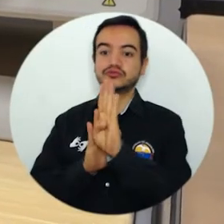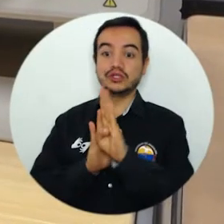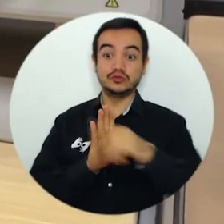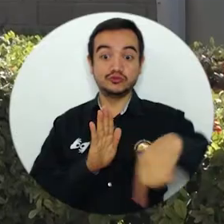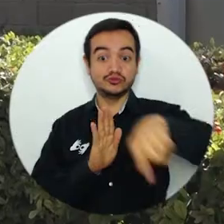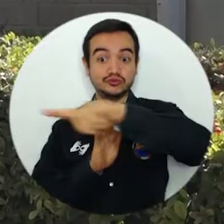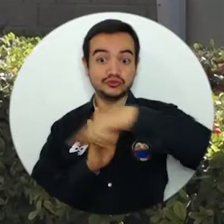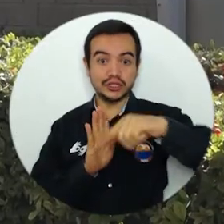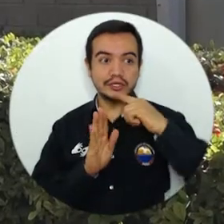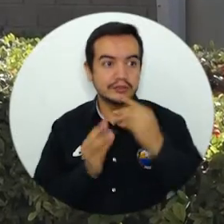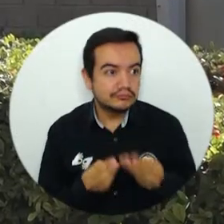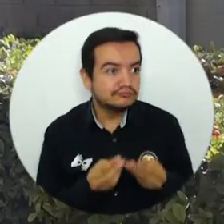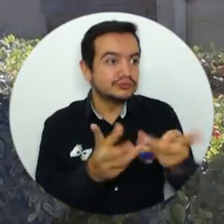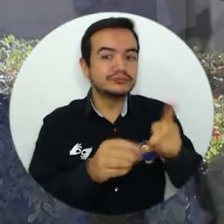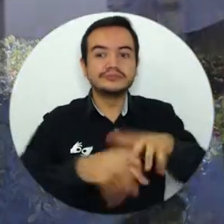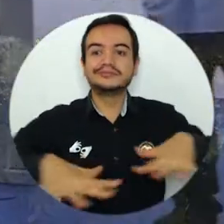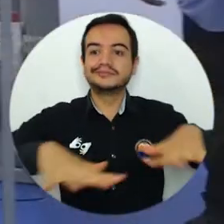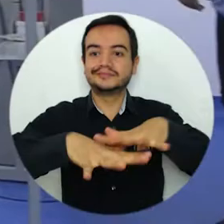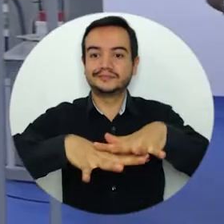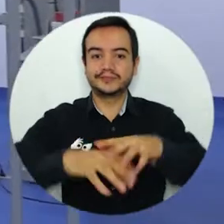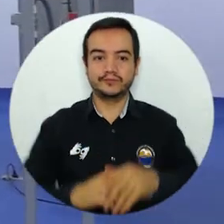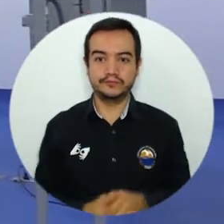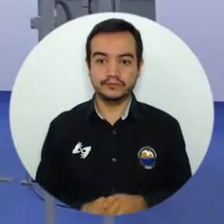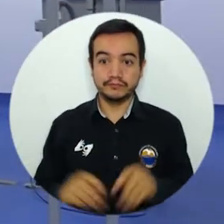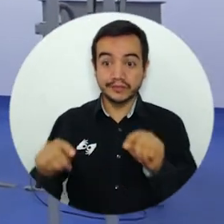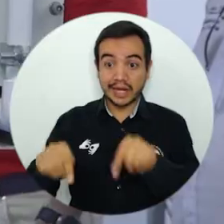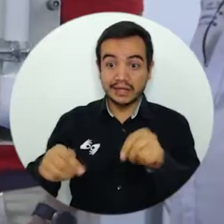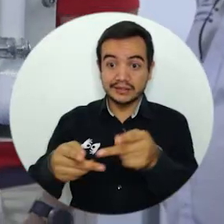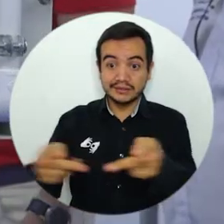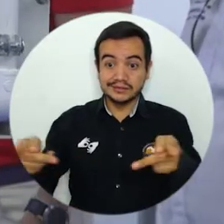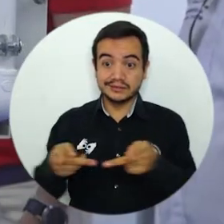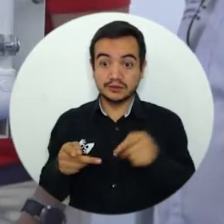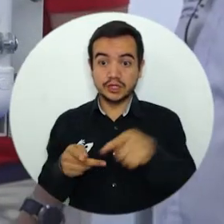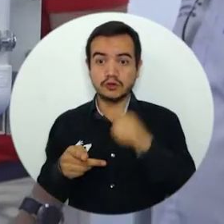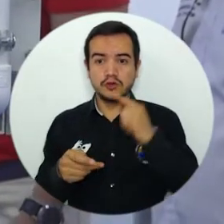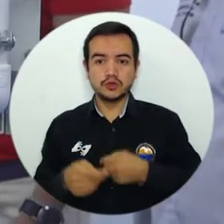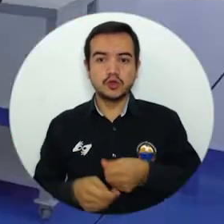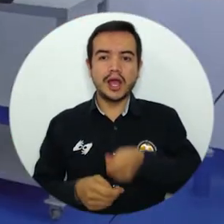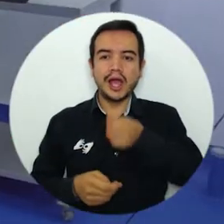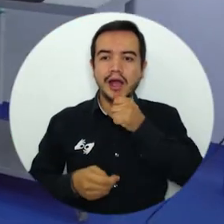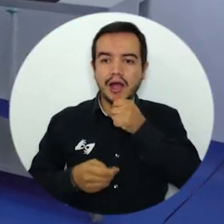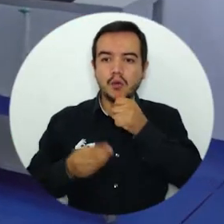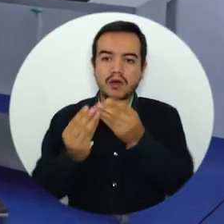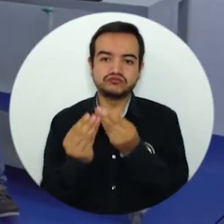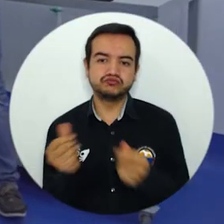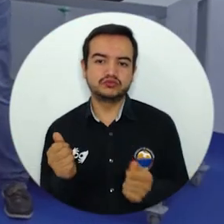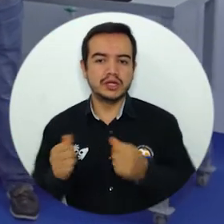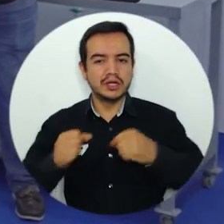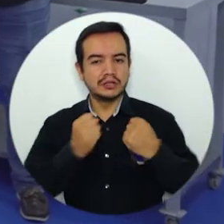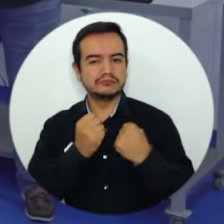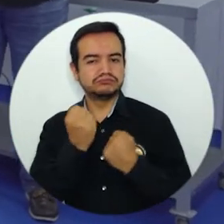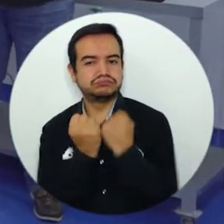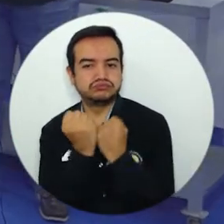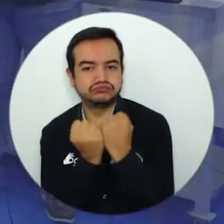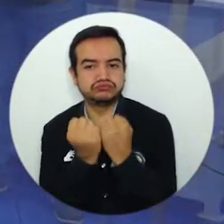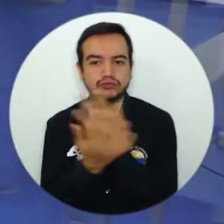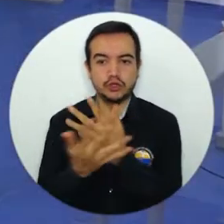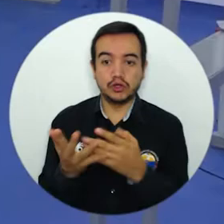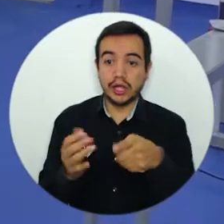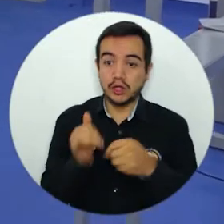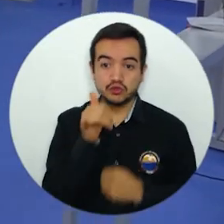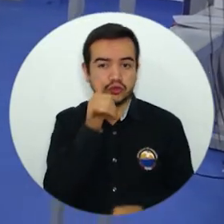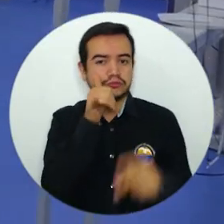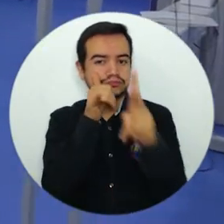ustedes luego transformen ese territorio. Con la entrega del Laboratorio de Mecánica de Fluidos e Hidráulica para los programas de Ingeniería Civil, Ambiental